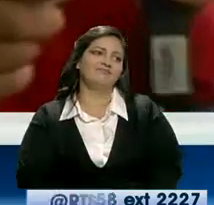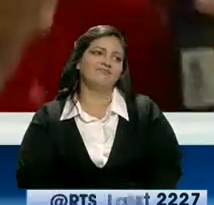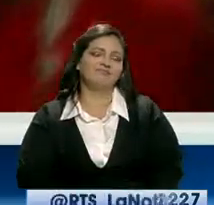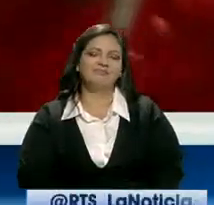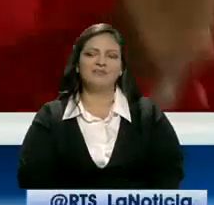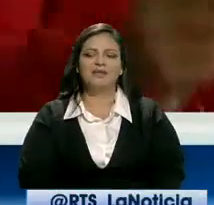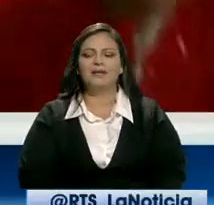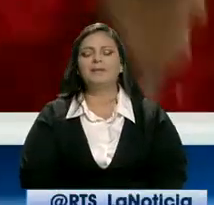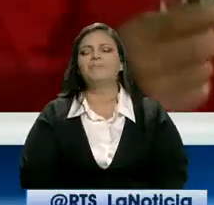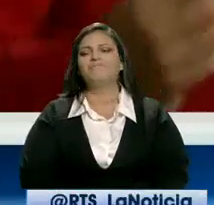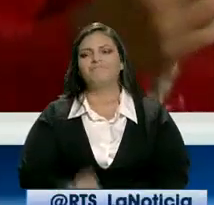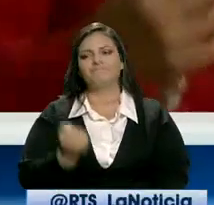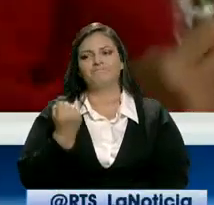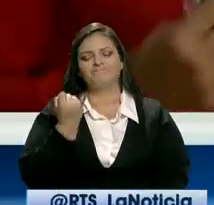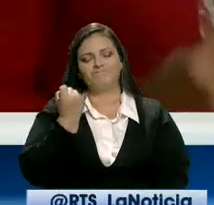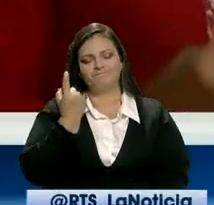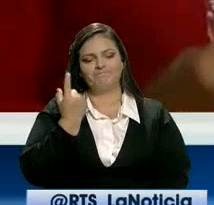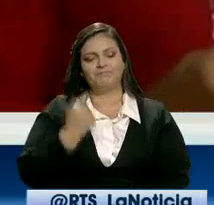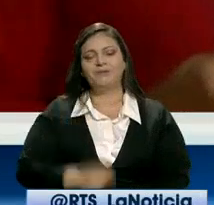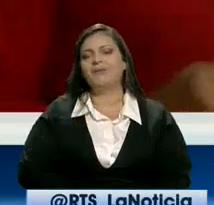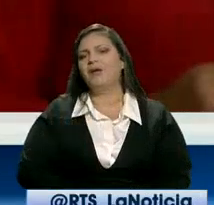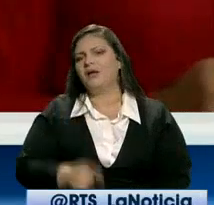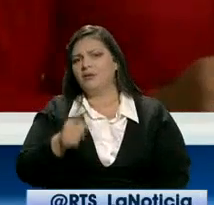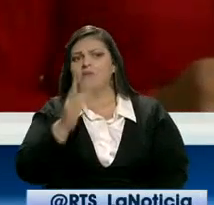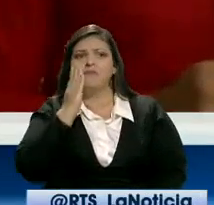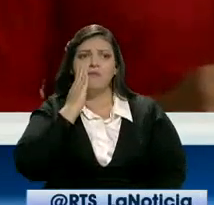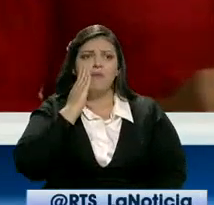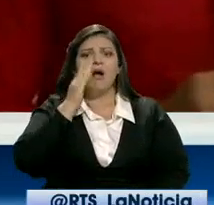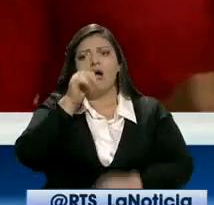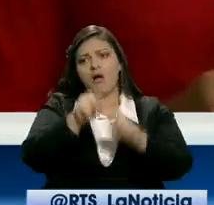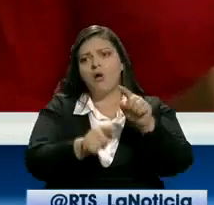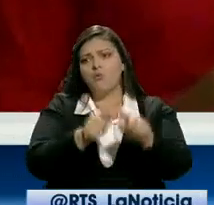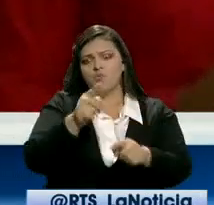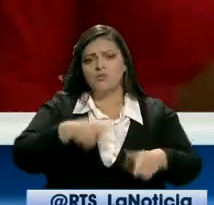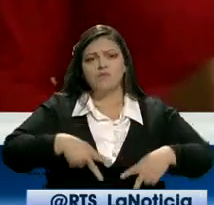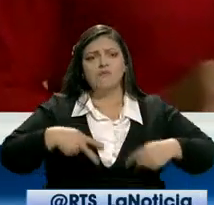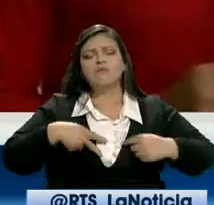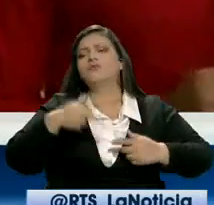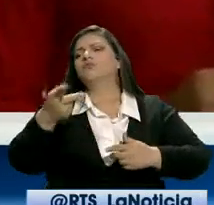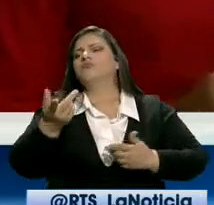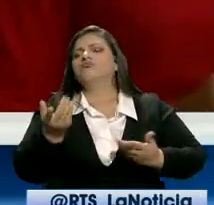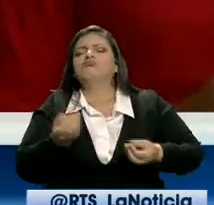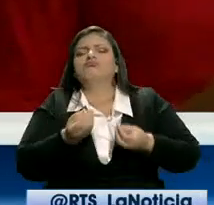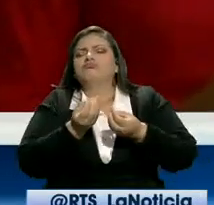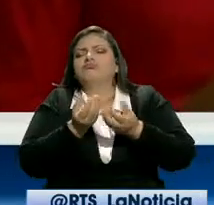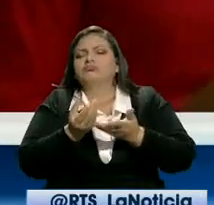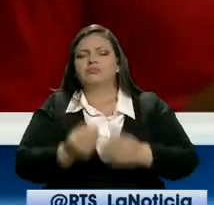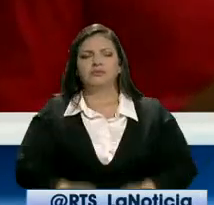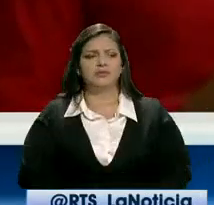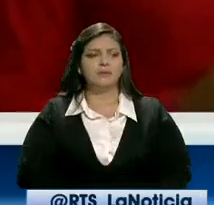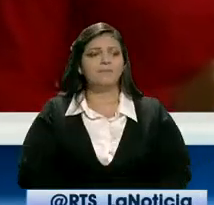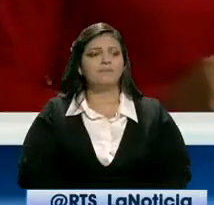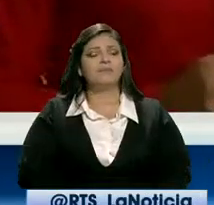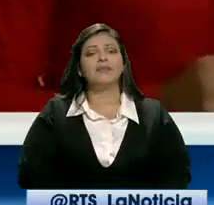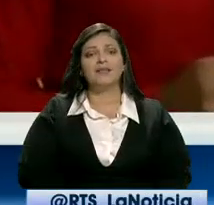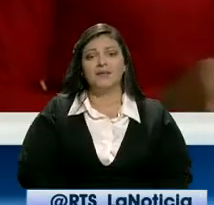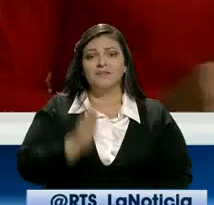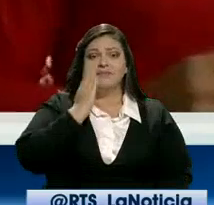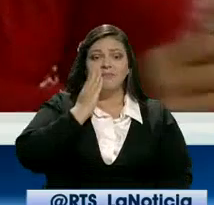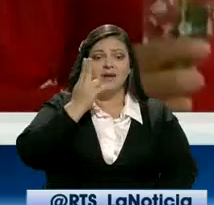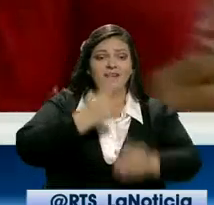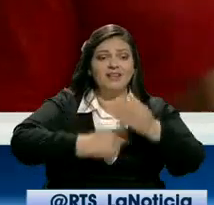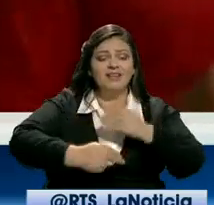consejo, una recomendación a aquellos que sí tenemos a nuestras mamitas. Ah, bueno, que la valoren, que la amen, que la disfruten todo lo que puedan hasta donde la